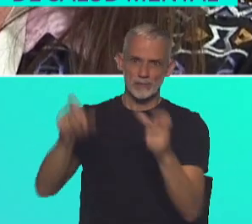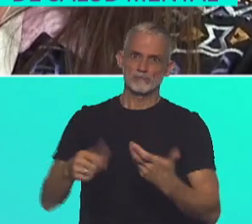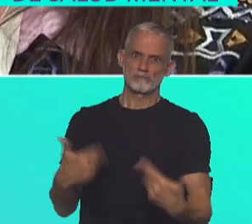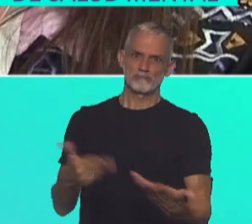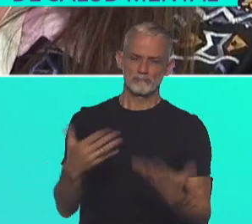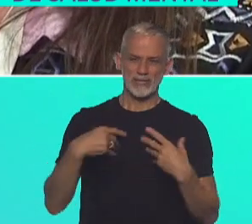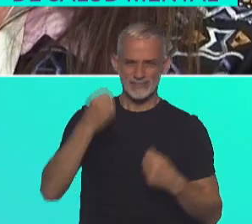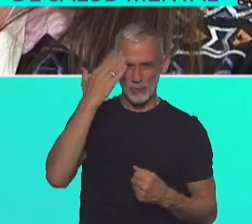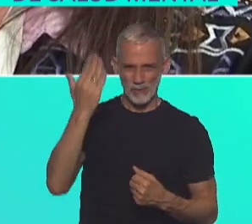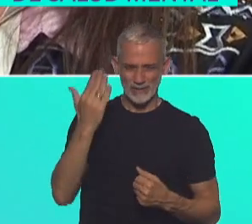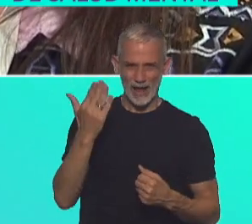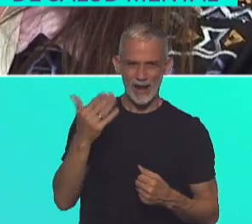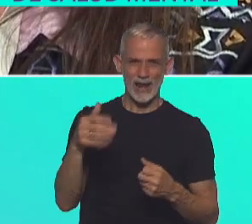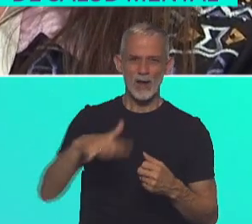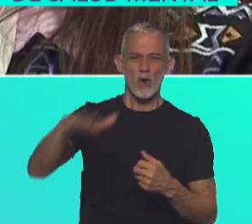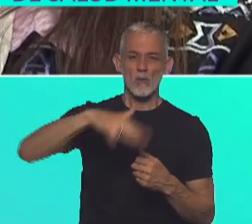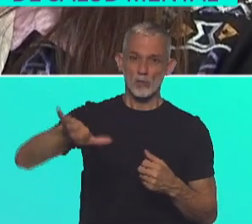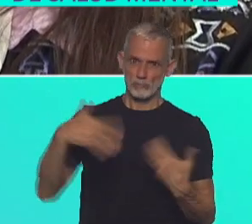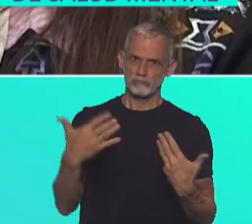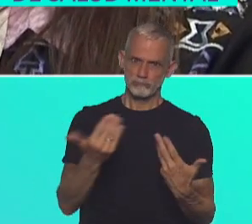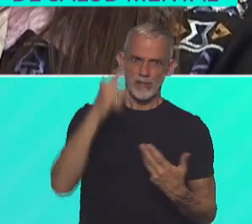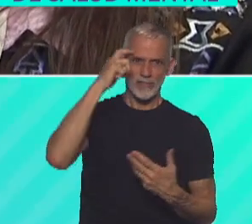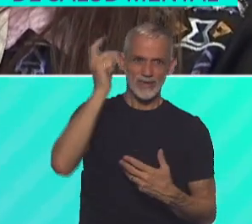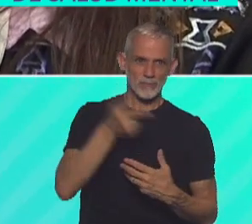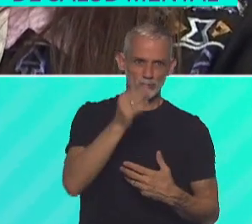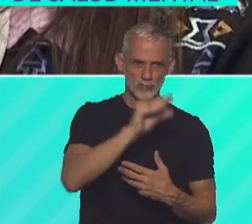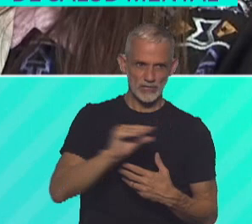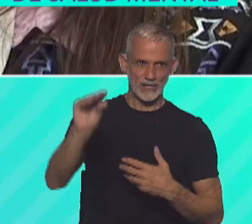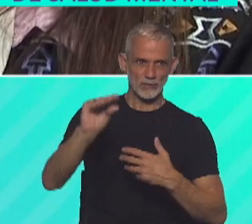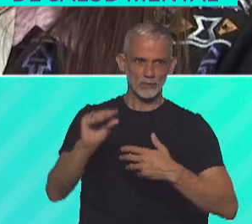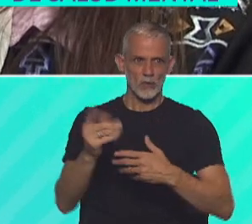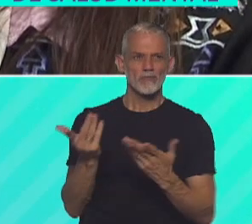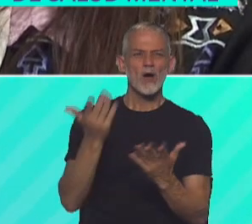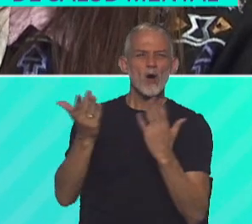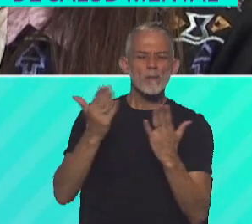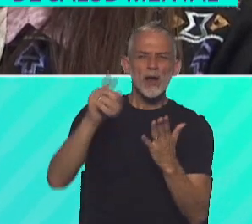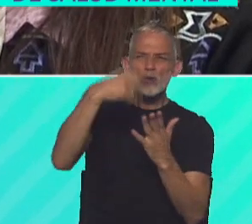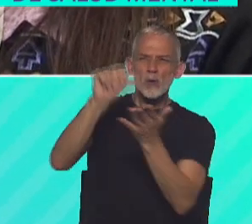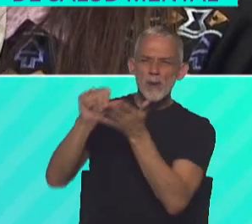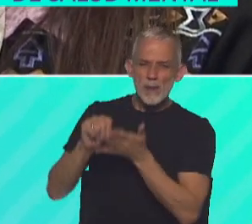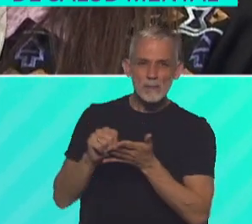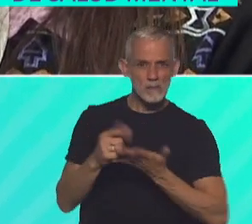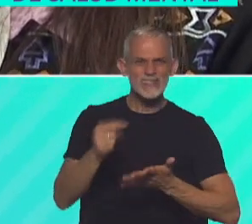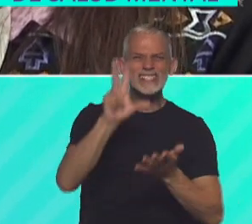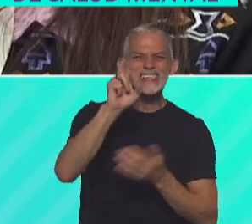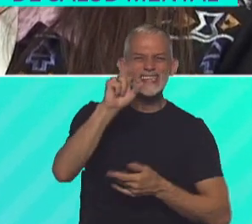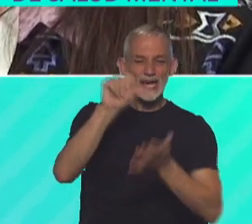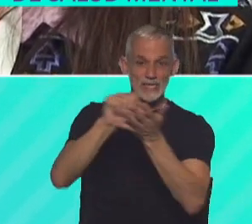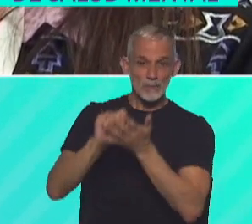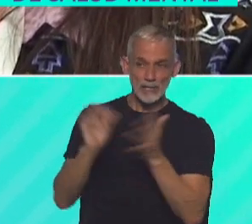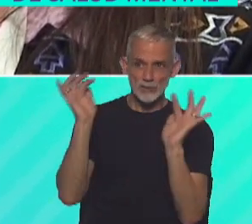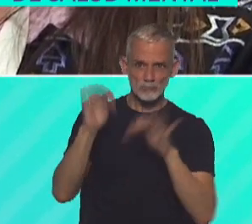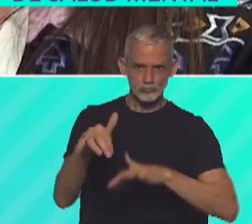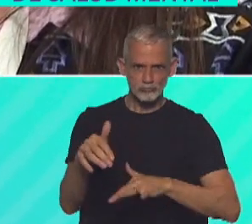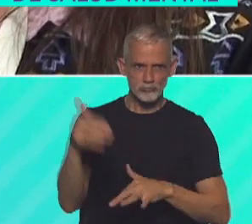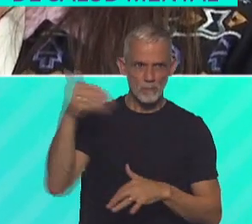realmente, podríamos decir, una injerencia que, a comparación de los países que vemos aquí, más de 30 países que están en esta